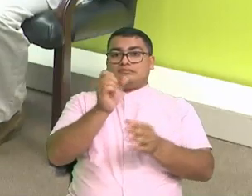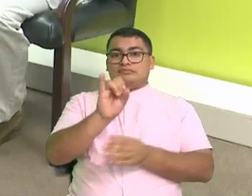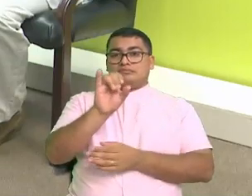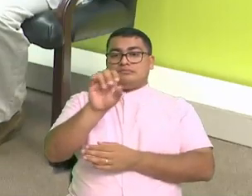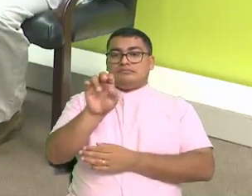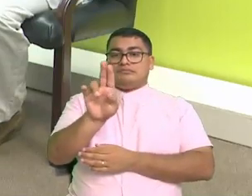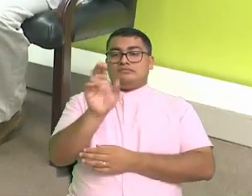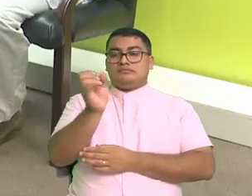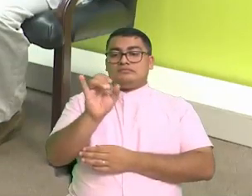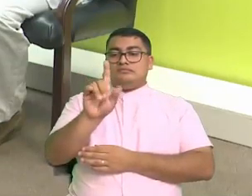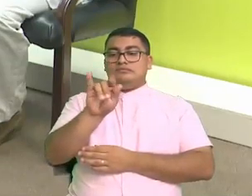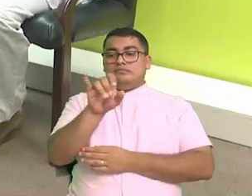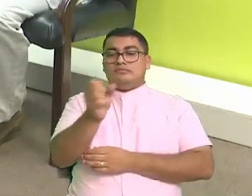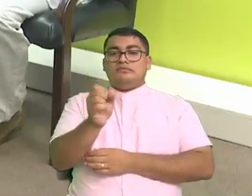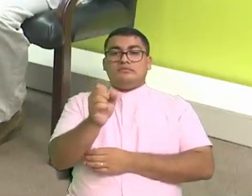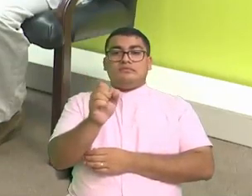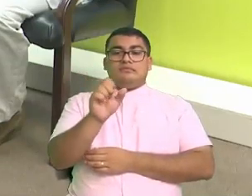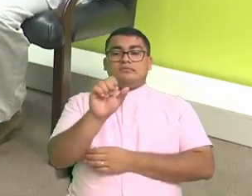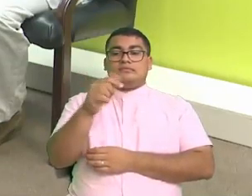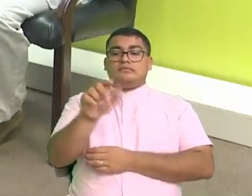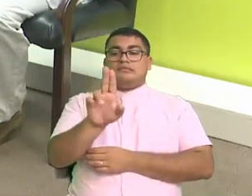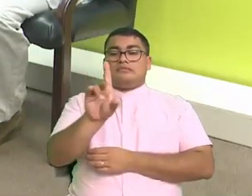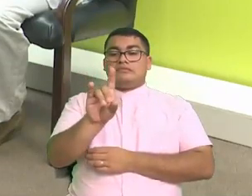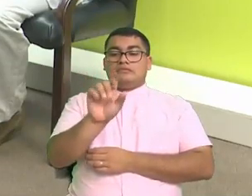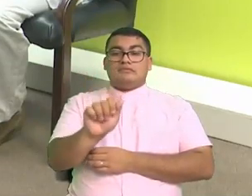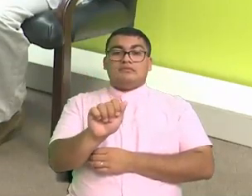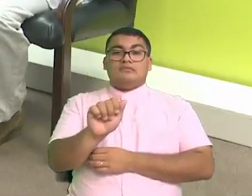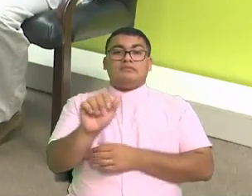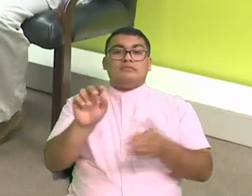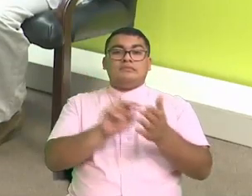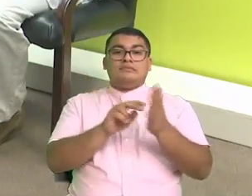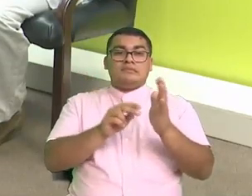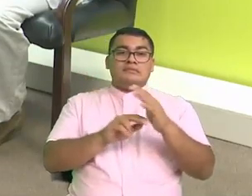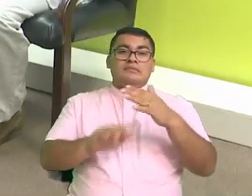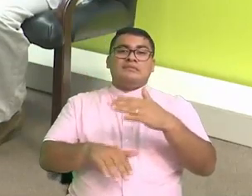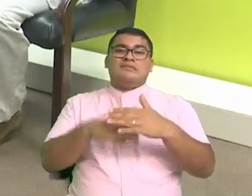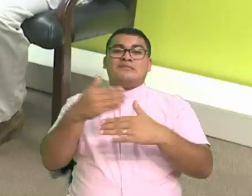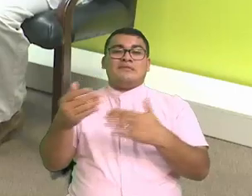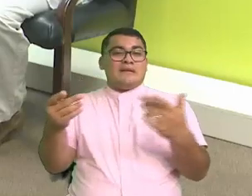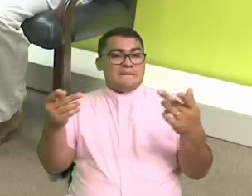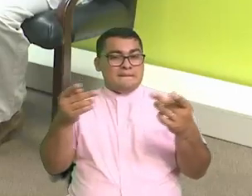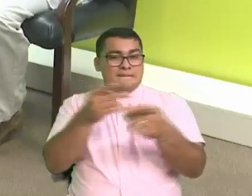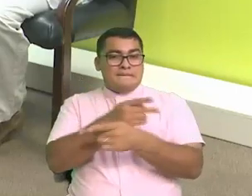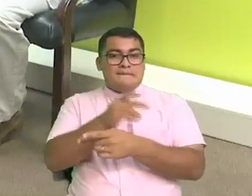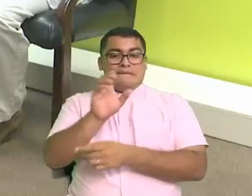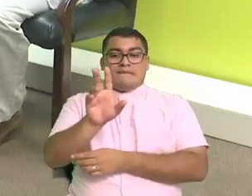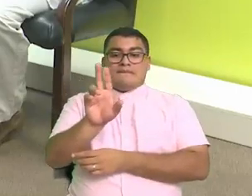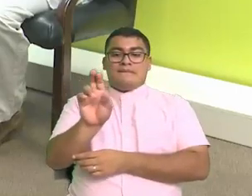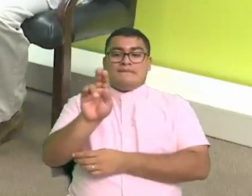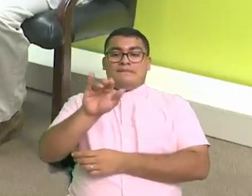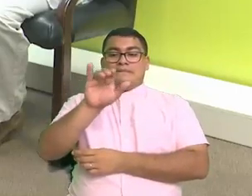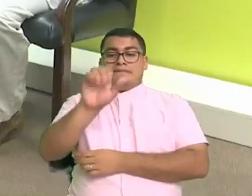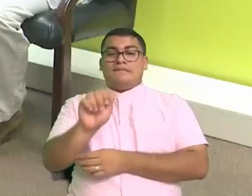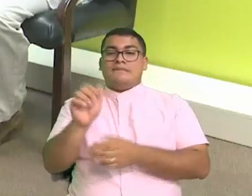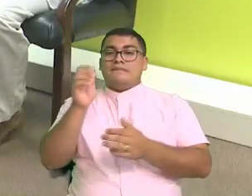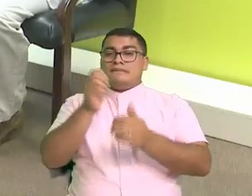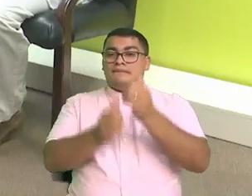primero. Aguda, sí. Y generalmente la sinusitis crónica es una complicación prácticamente de